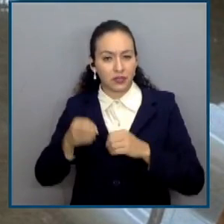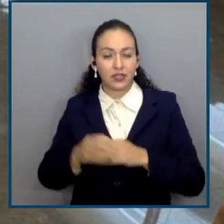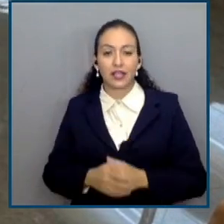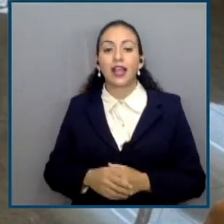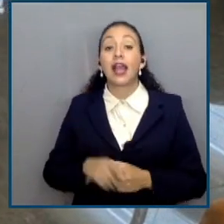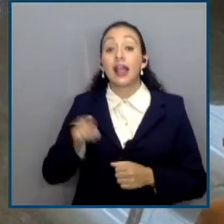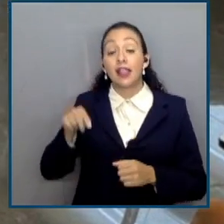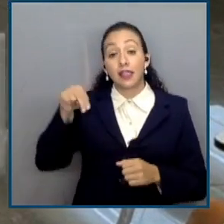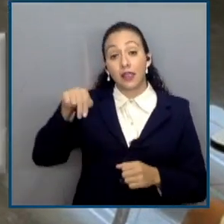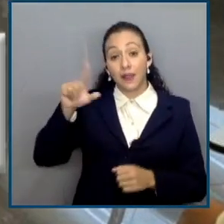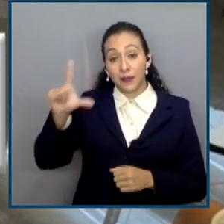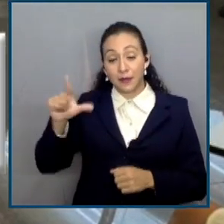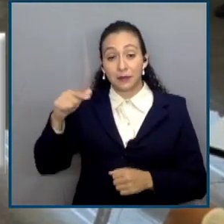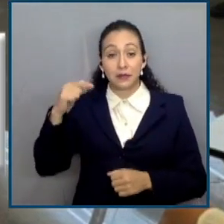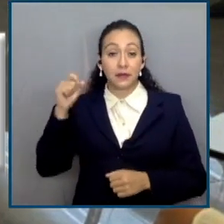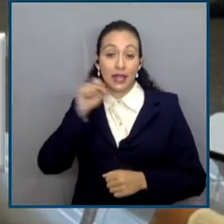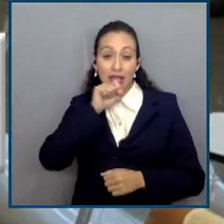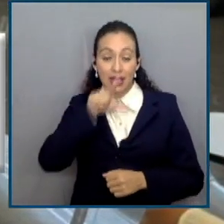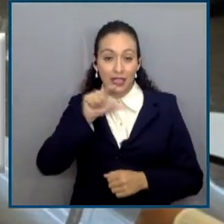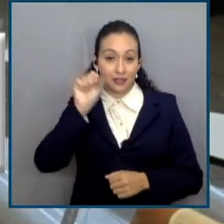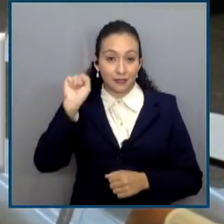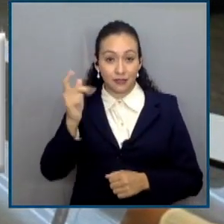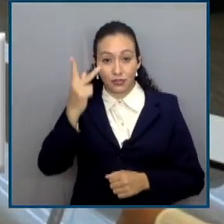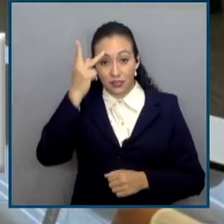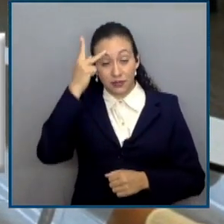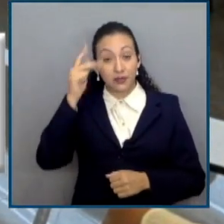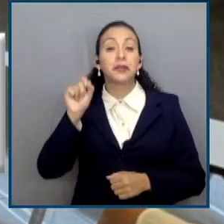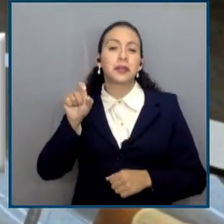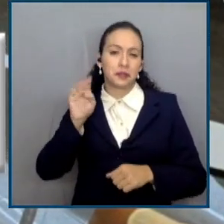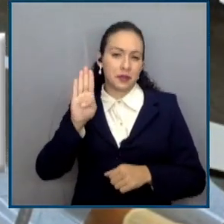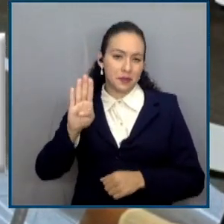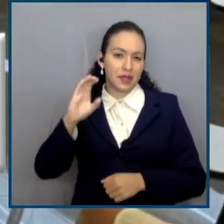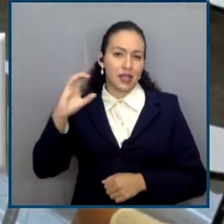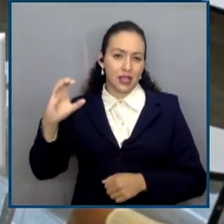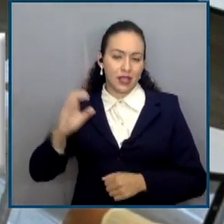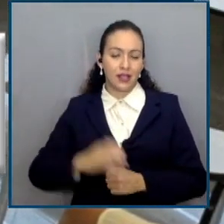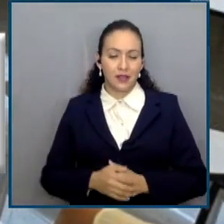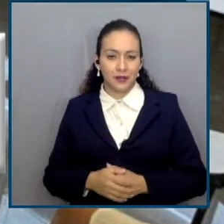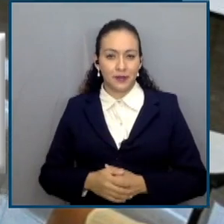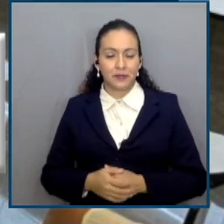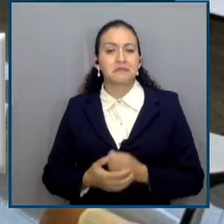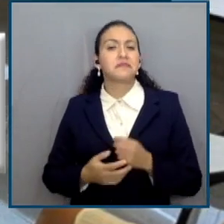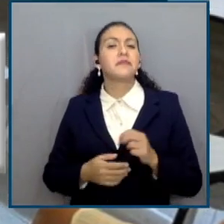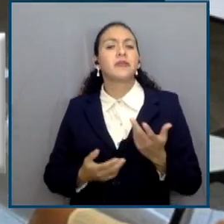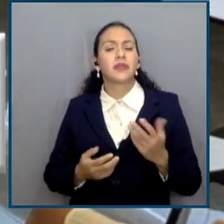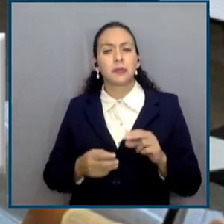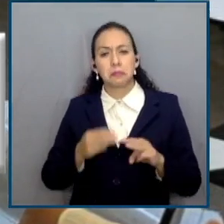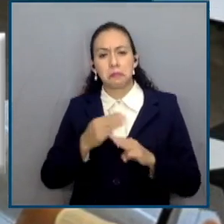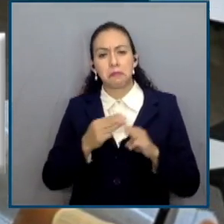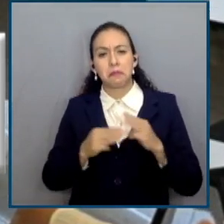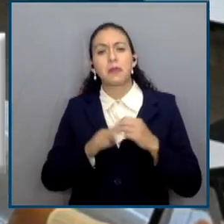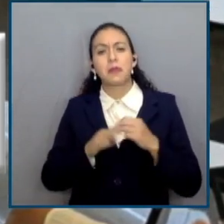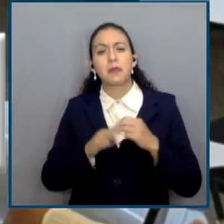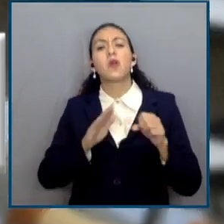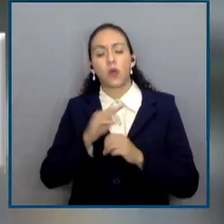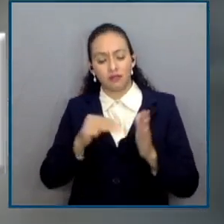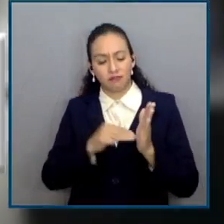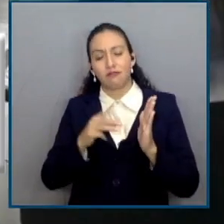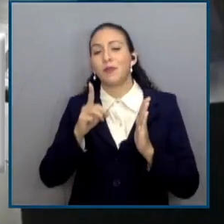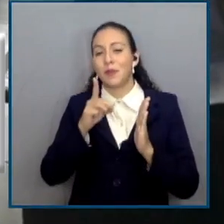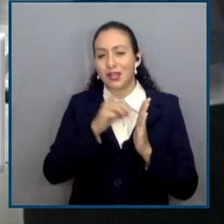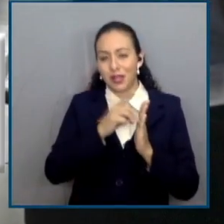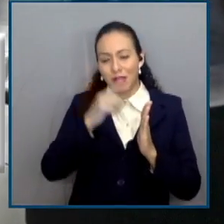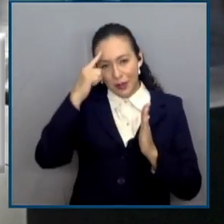Jalisco, San Luis Potosí y Baja California. Algunas de las materias que cursan son metodología para la protección de los derechos